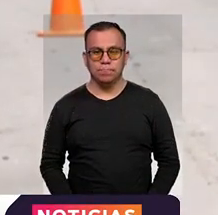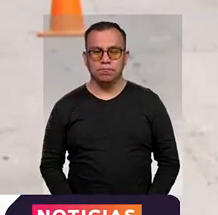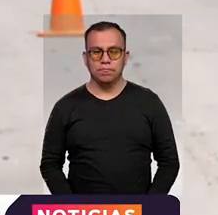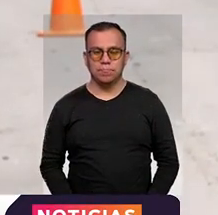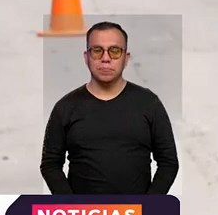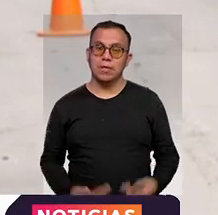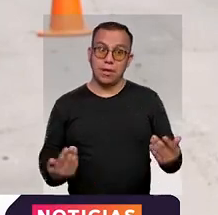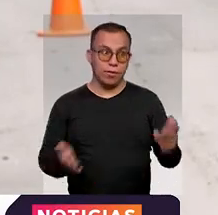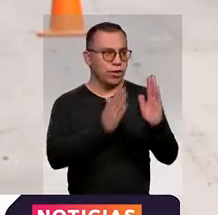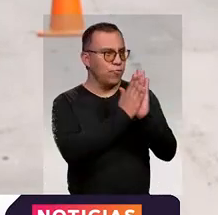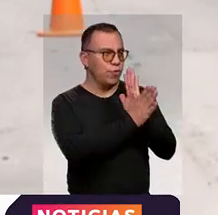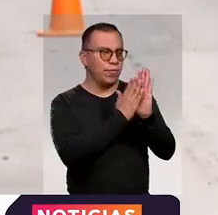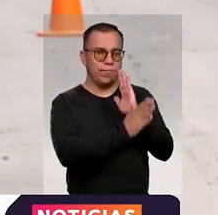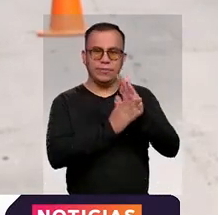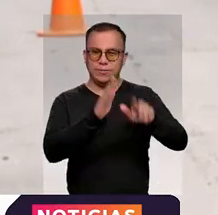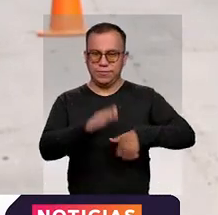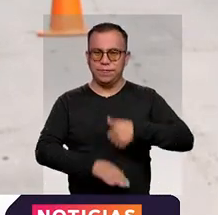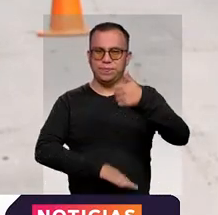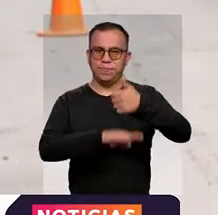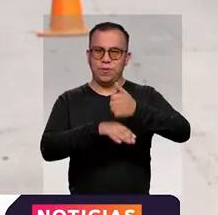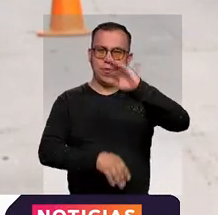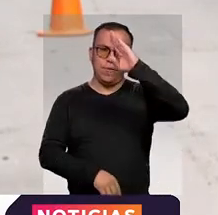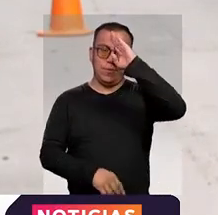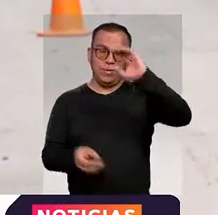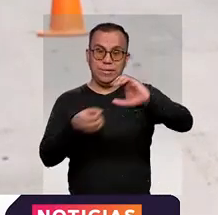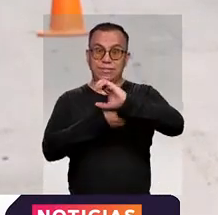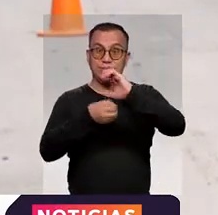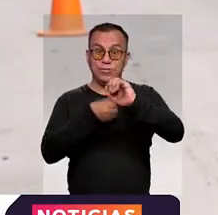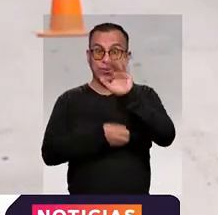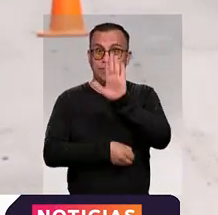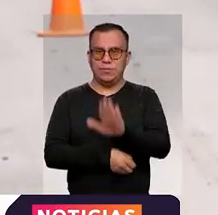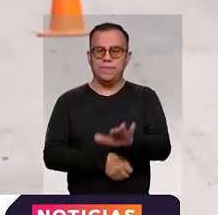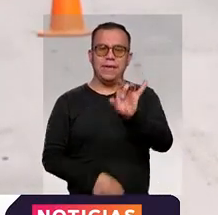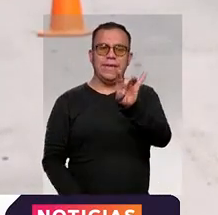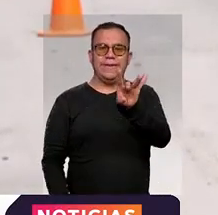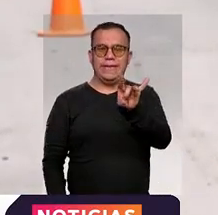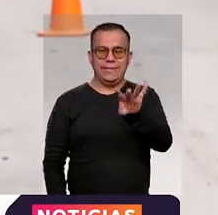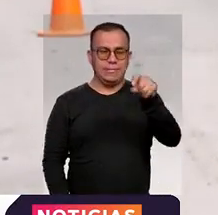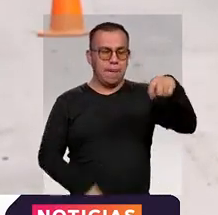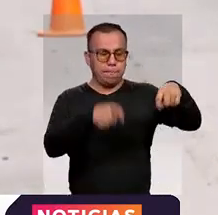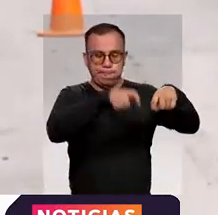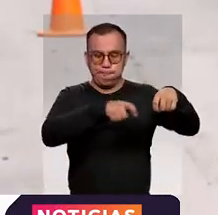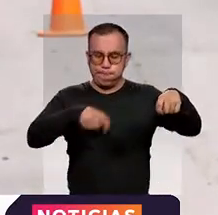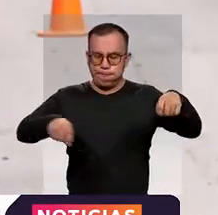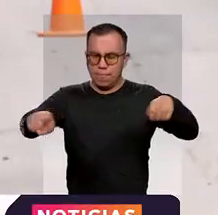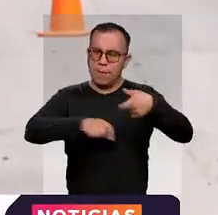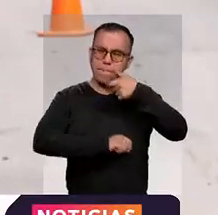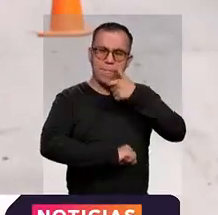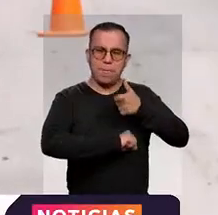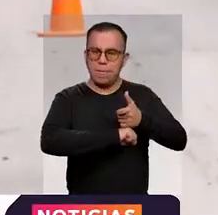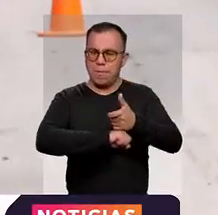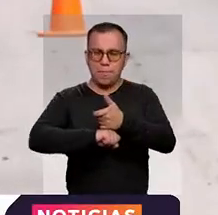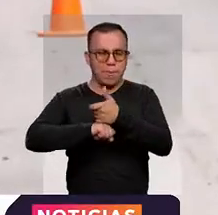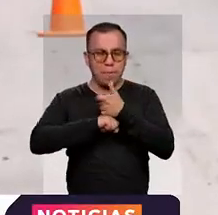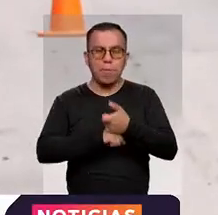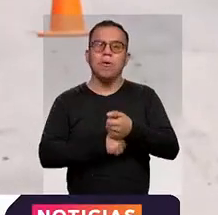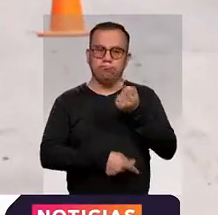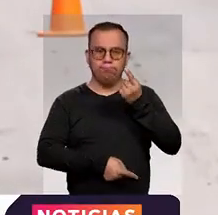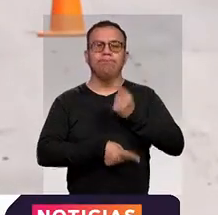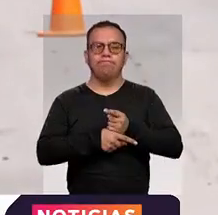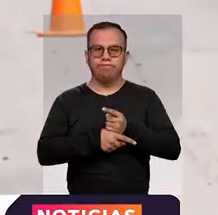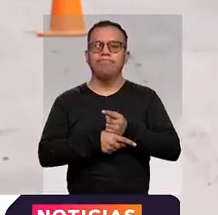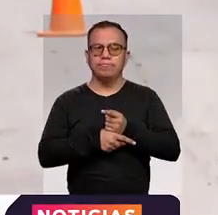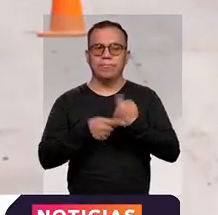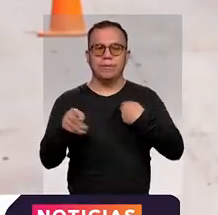Y según información de la Policía de Tránsito de la capital, en este momento hay 15 puestos de control verificando de manera intensiva el cumplimiento